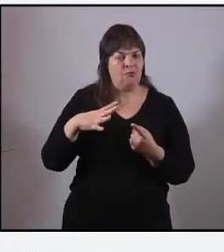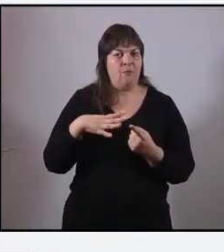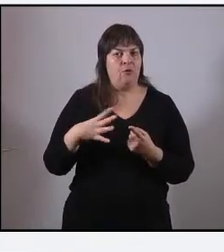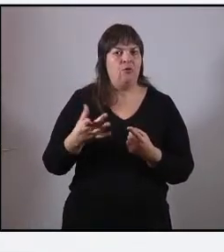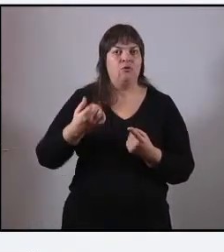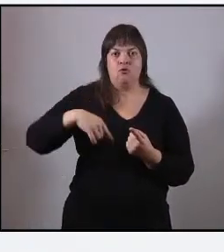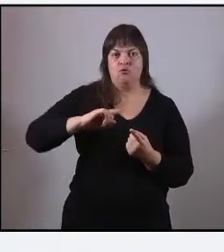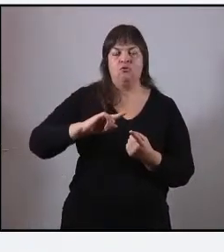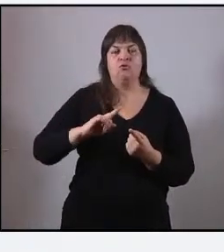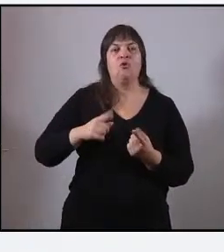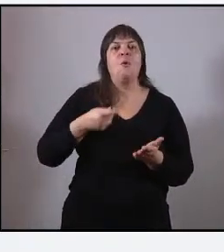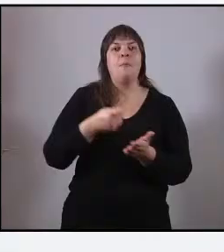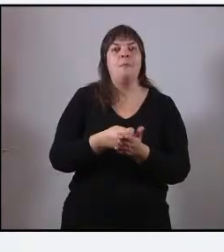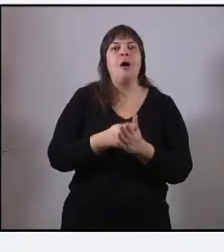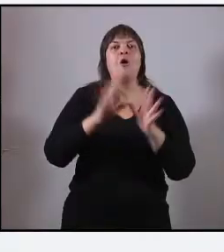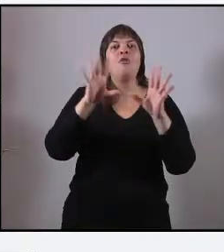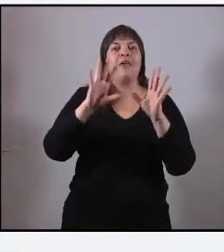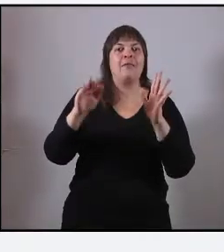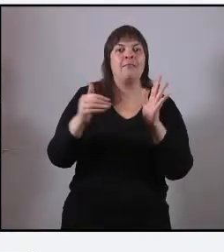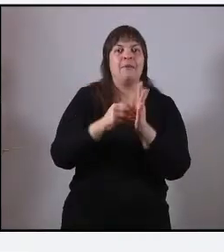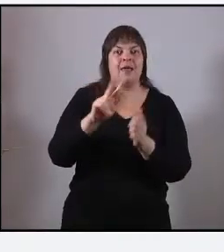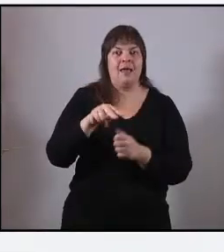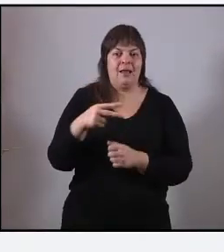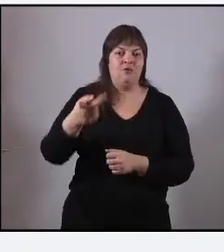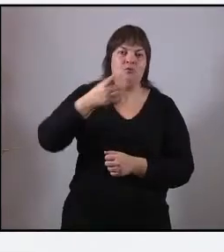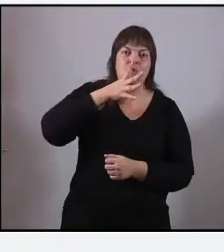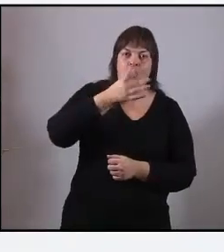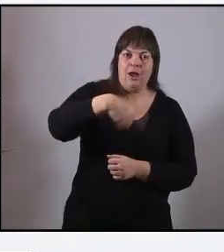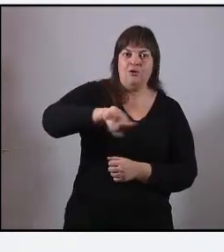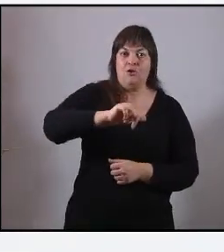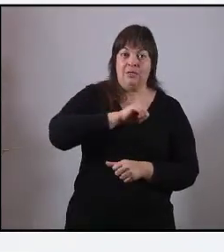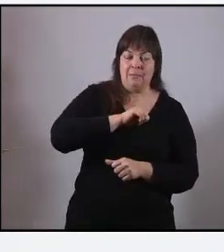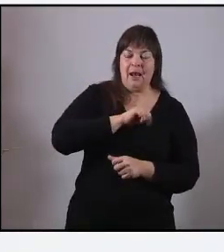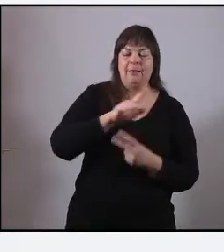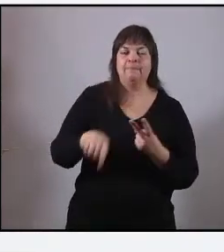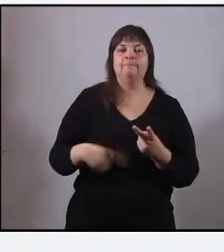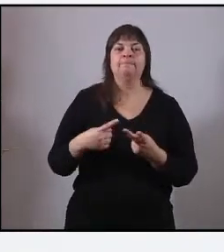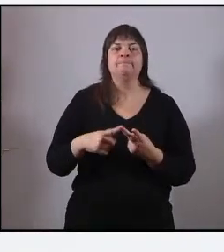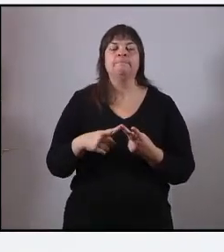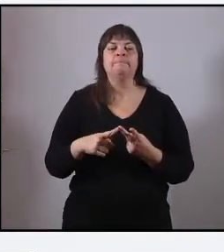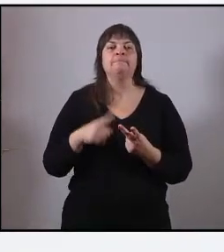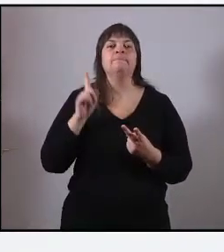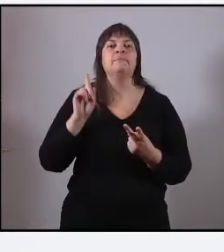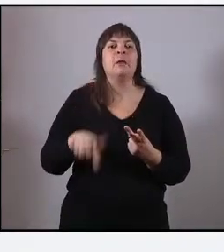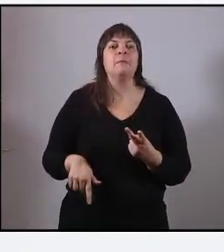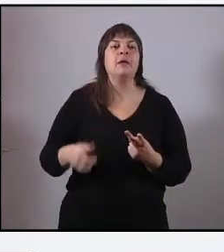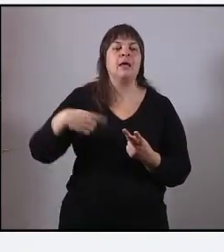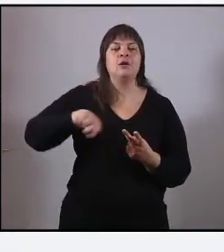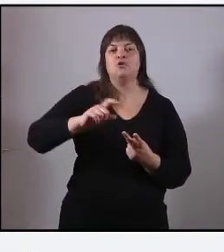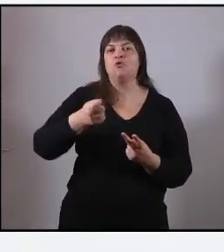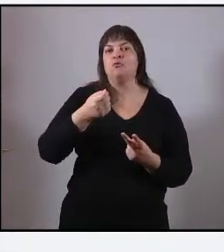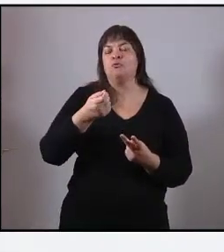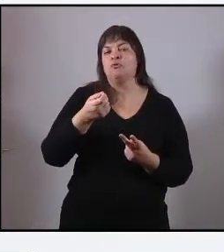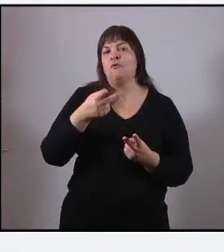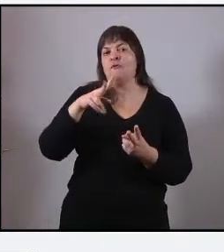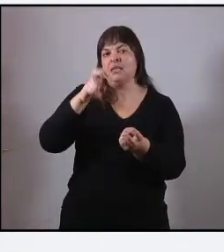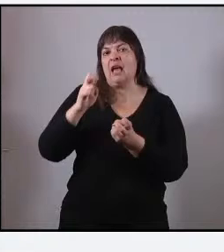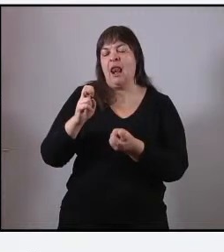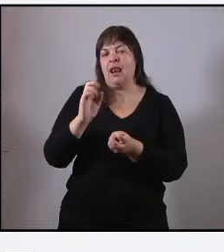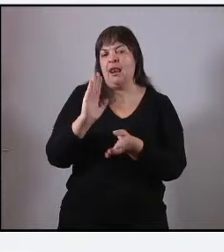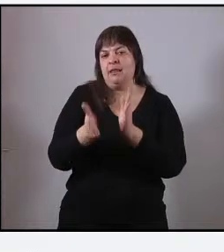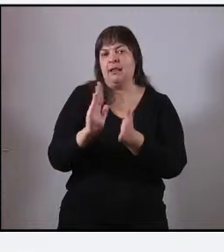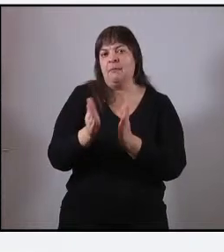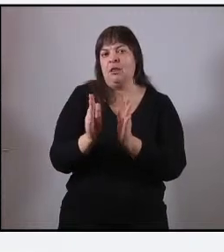podamos proceder al pago de los 10.000 euros tan esperados, y en segundo término, que tengan el tratamiento fiscal que merecen, que